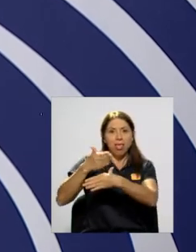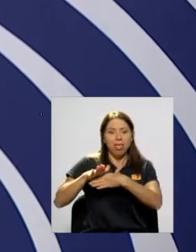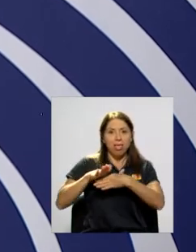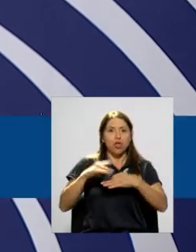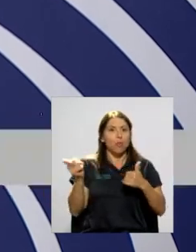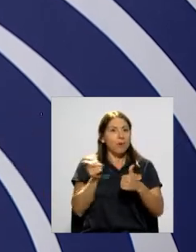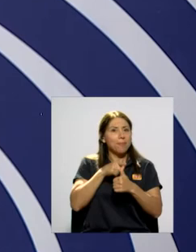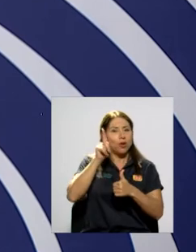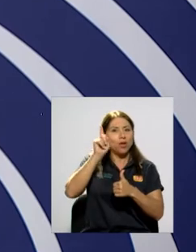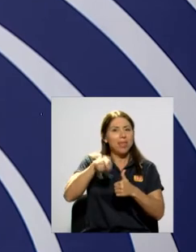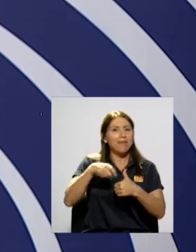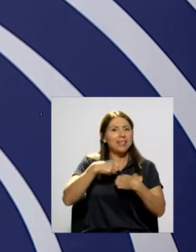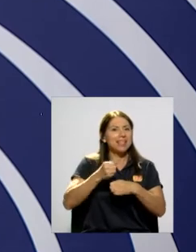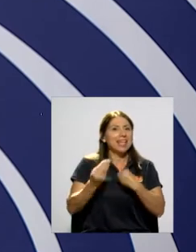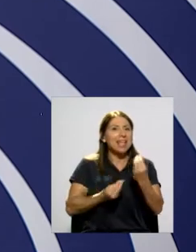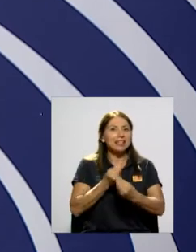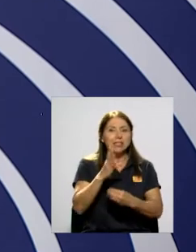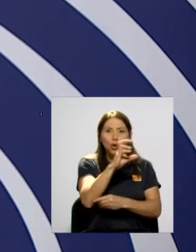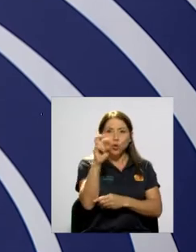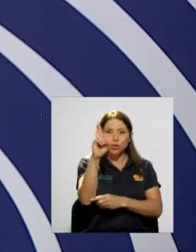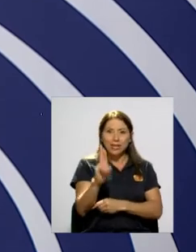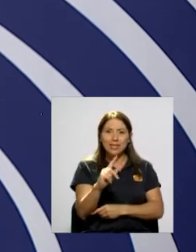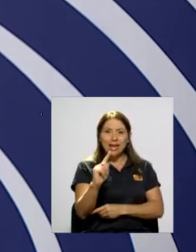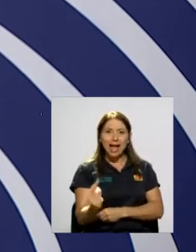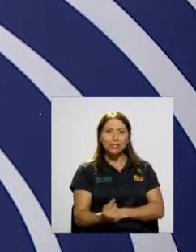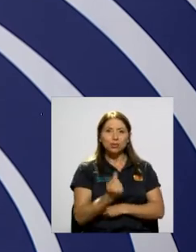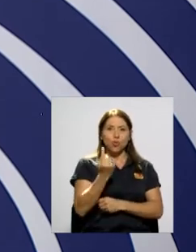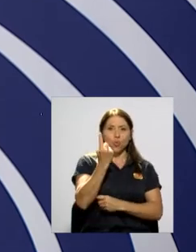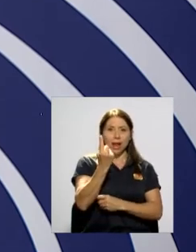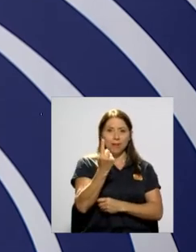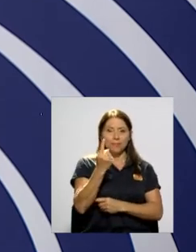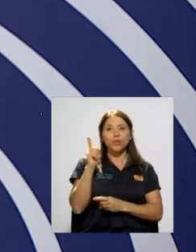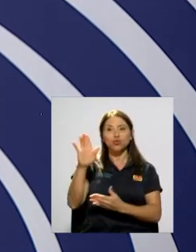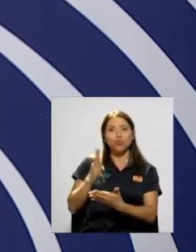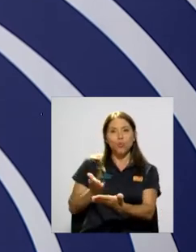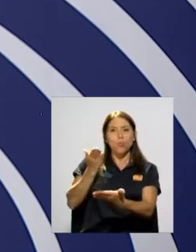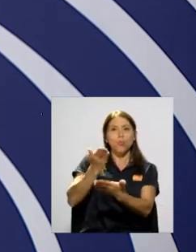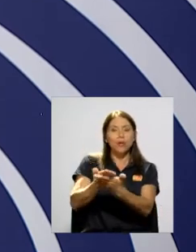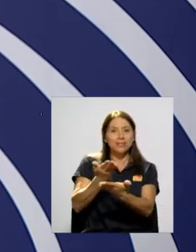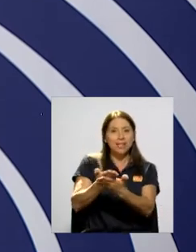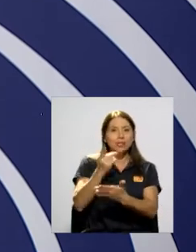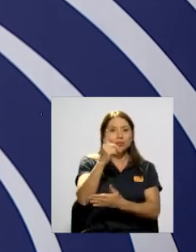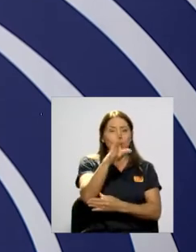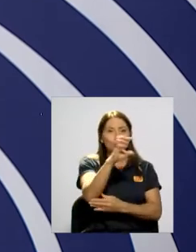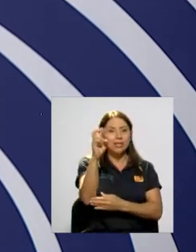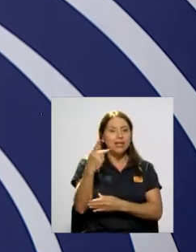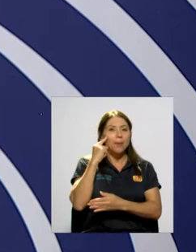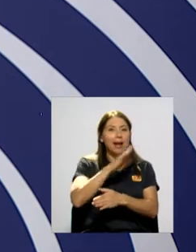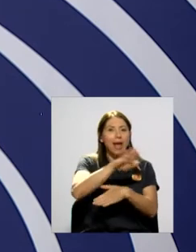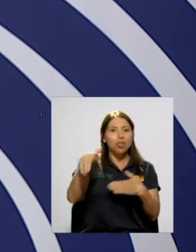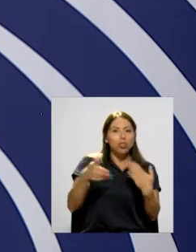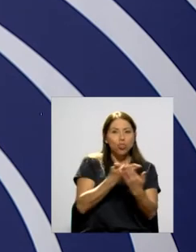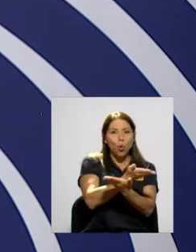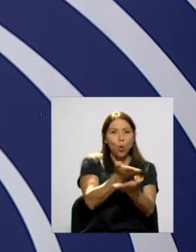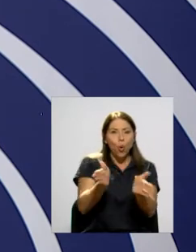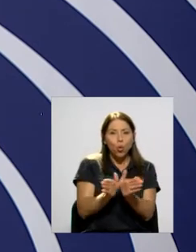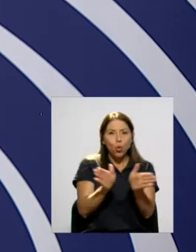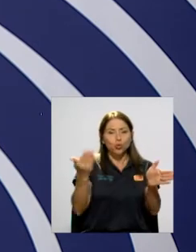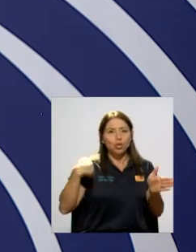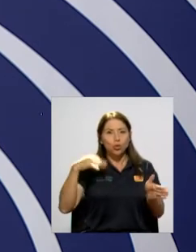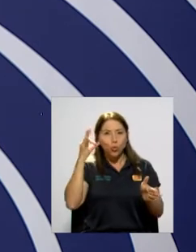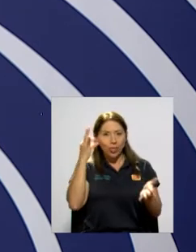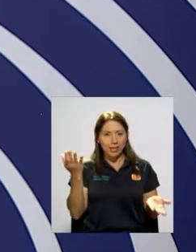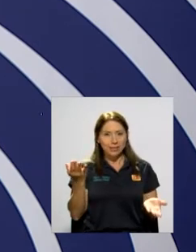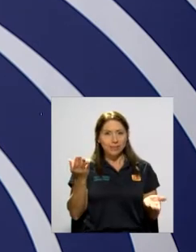es que Costa Rica es una y que la propuesta que él ha hecho es una Costa Rica para todos y todas. Y luego cuando analizamos su mensaje